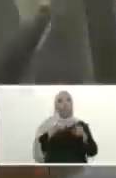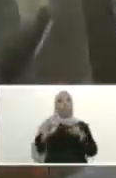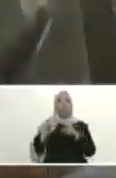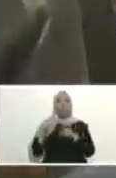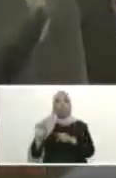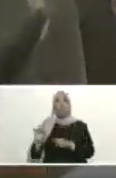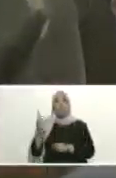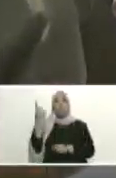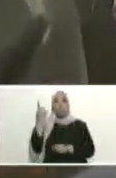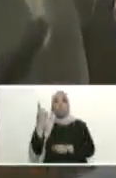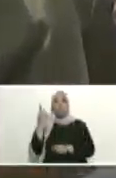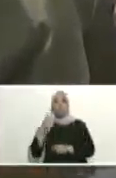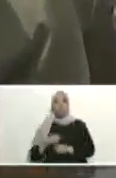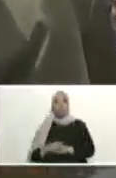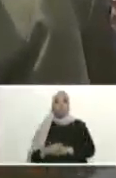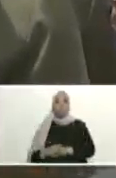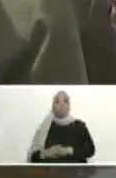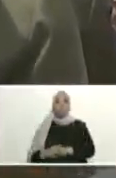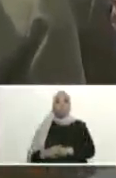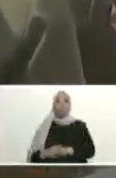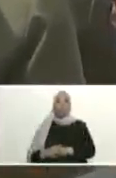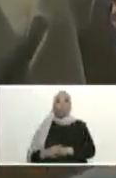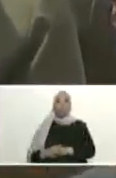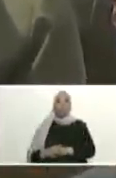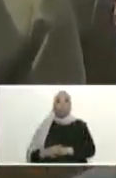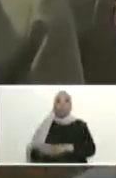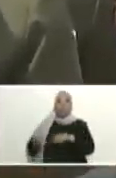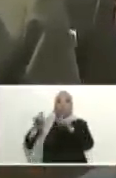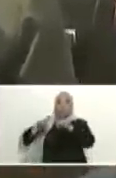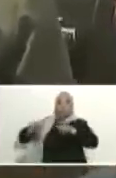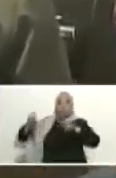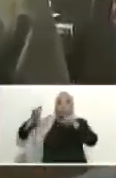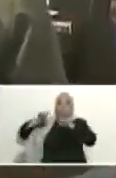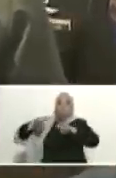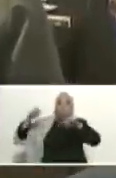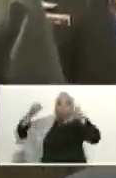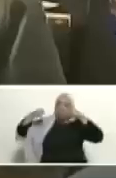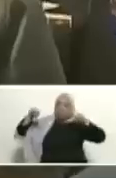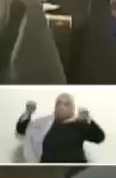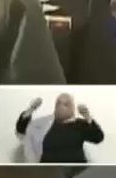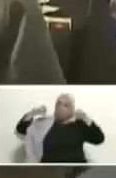Uno primero, la capacitación, el entrenamiento.